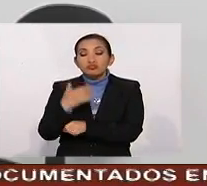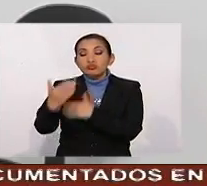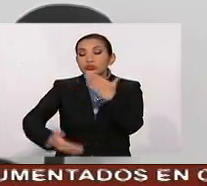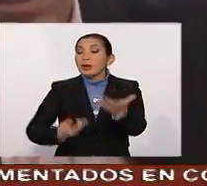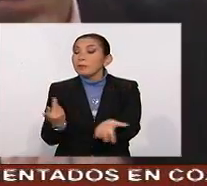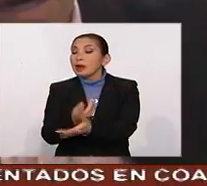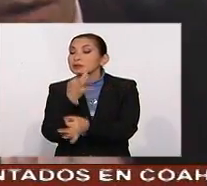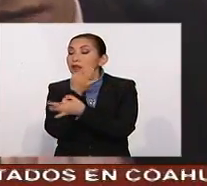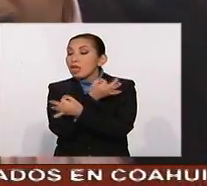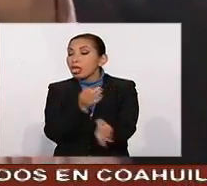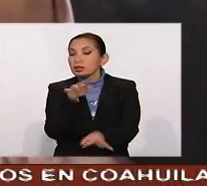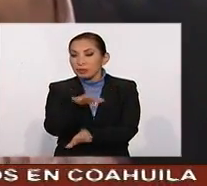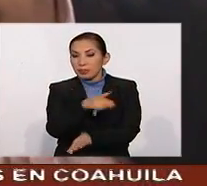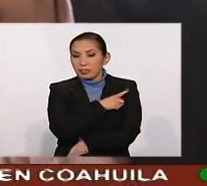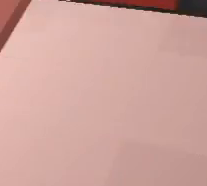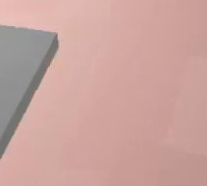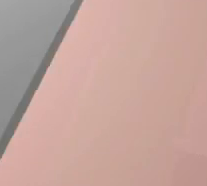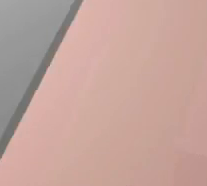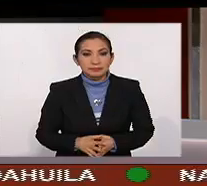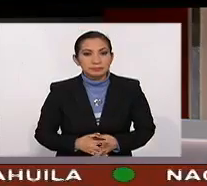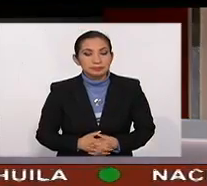investigaciones en torno a la deuda.